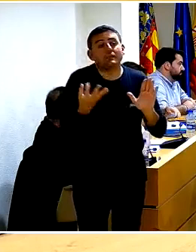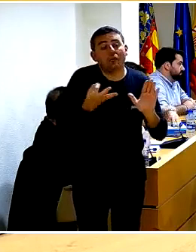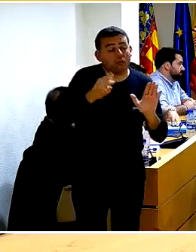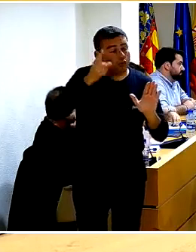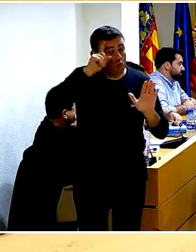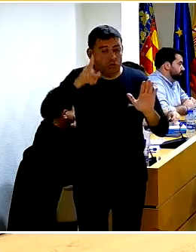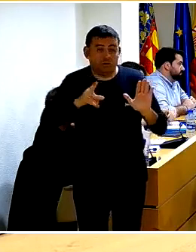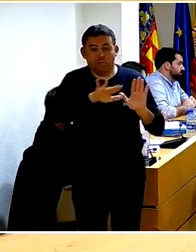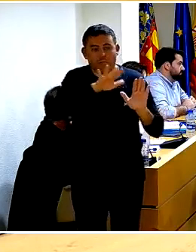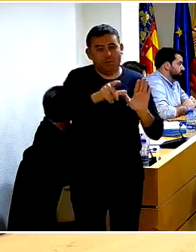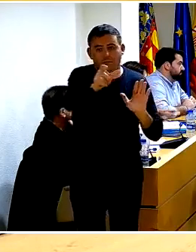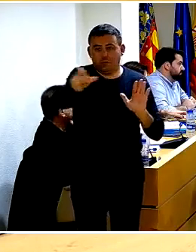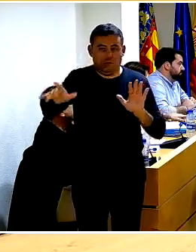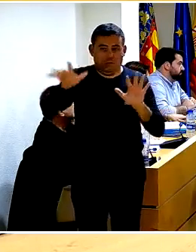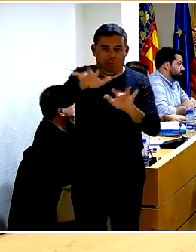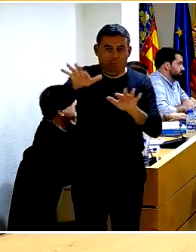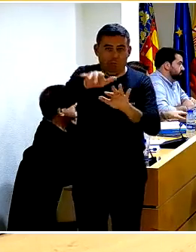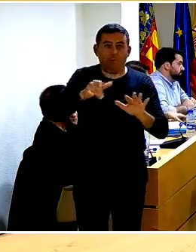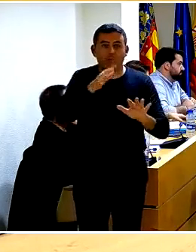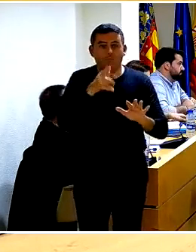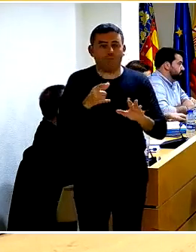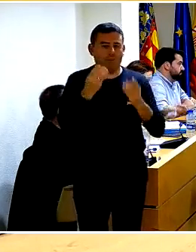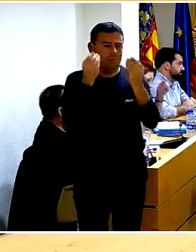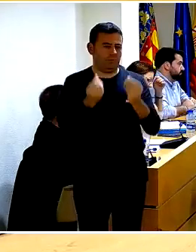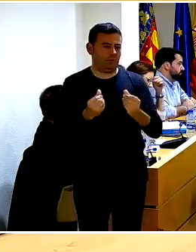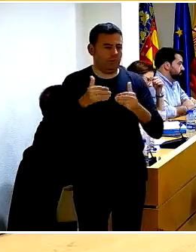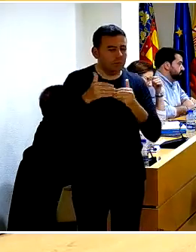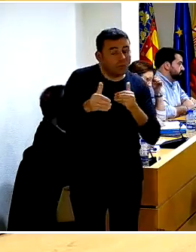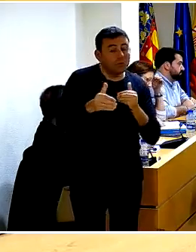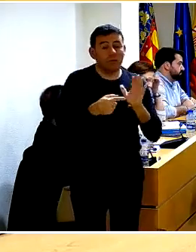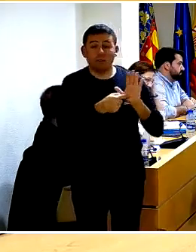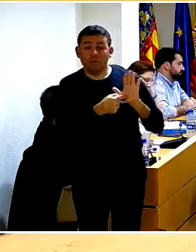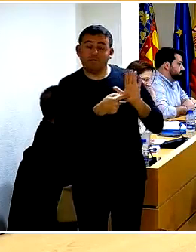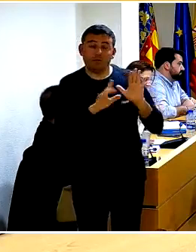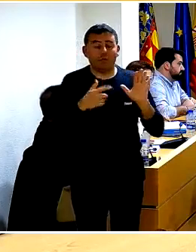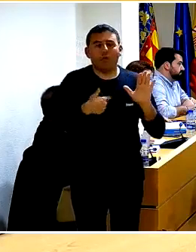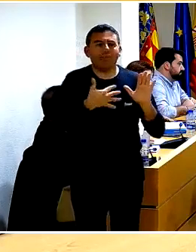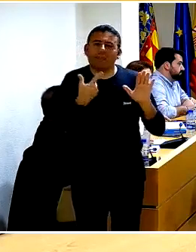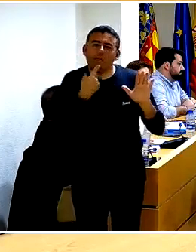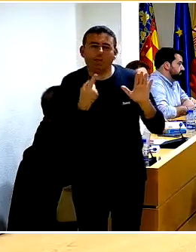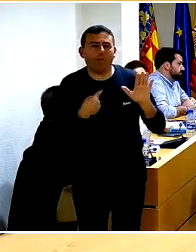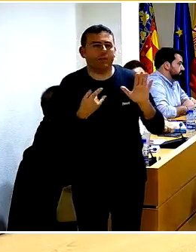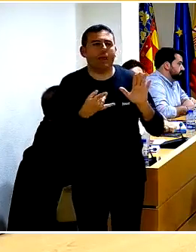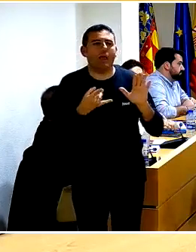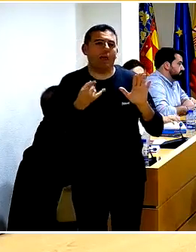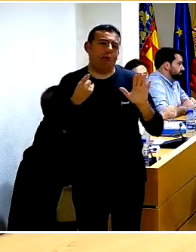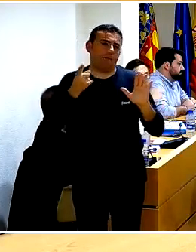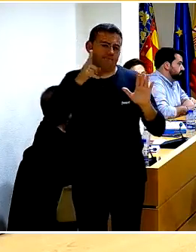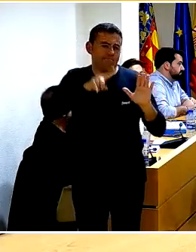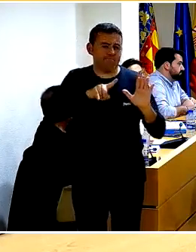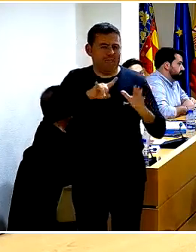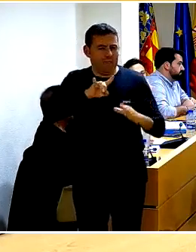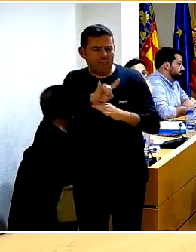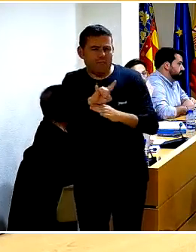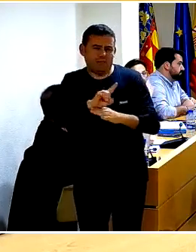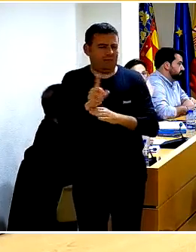previsión no queremos que sea la correcta, no es un engaño, no quiero utilizar el término engañar en término peyorativo, pero es un presupuesto que no